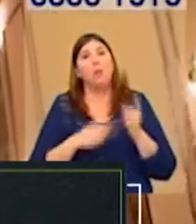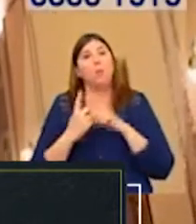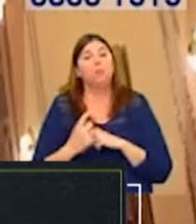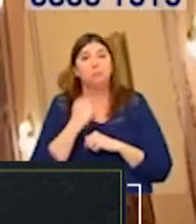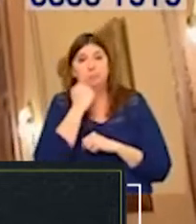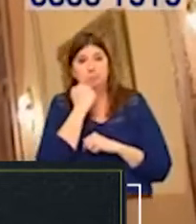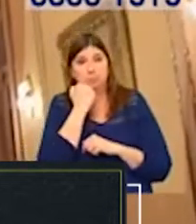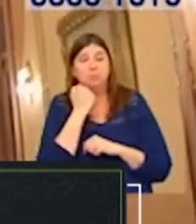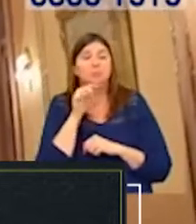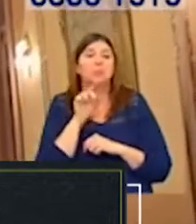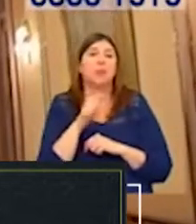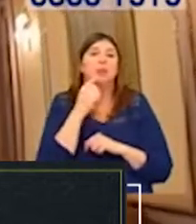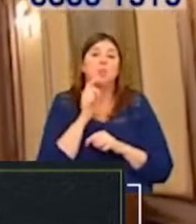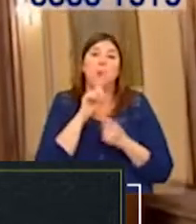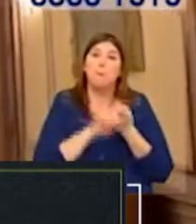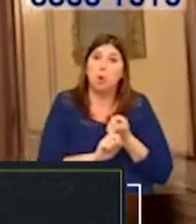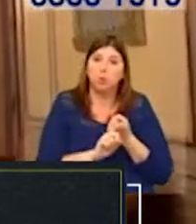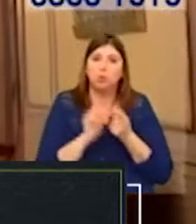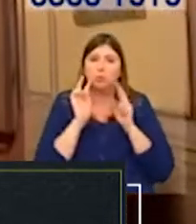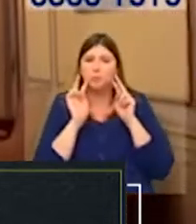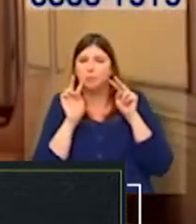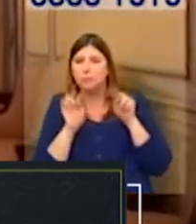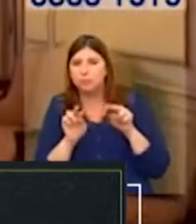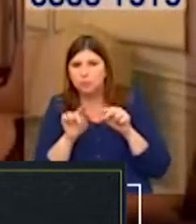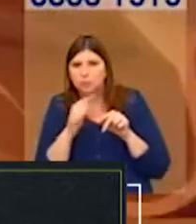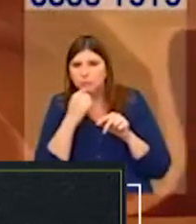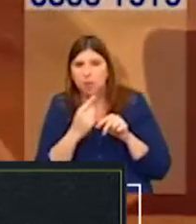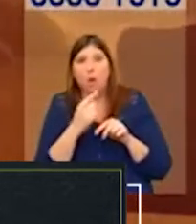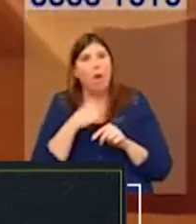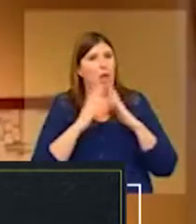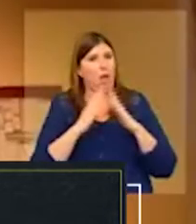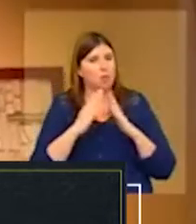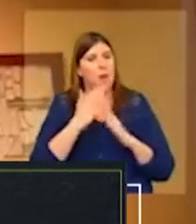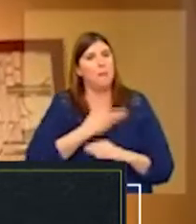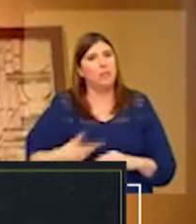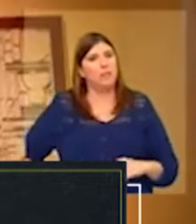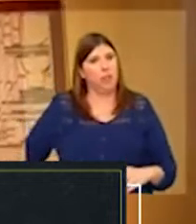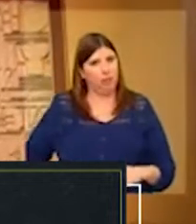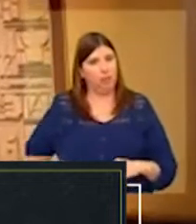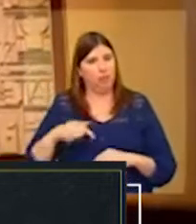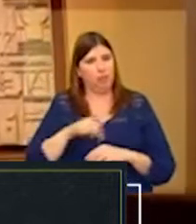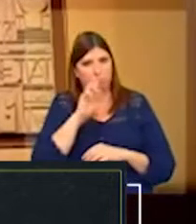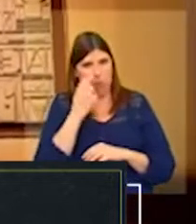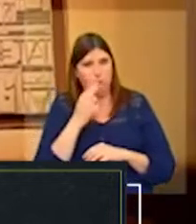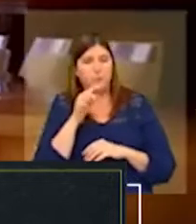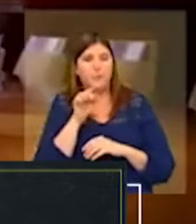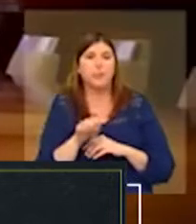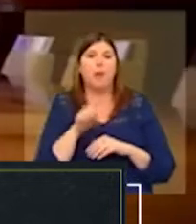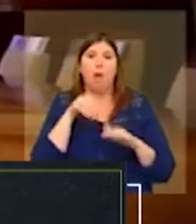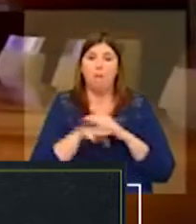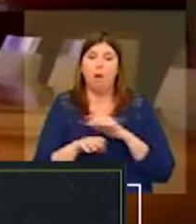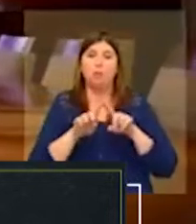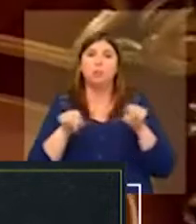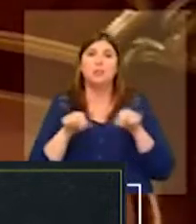esposa Matilde Ibáñez, posó sus ojos en la residencia y dijo: aquí quiero vivir. En su planta baja o principal hay una sala